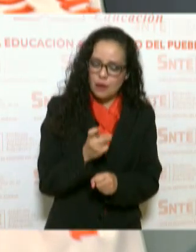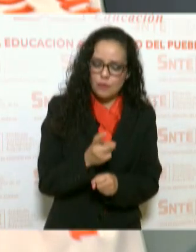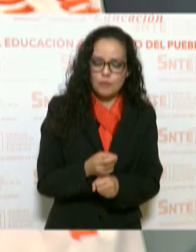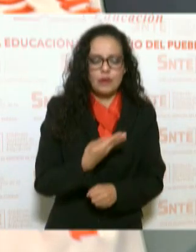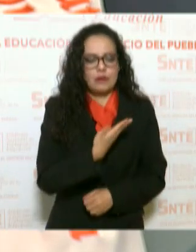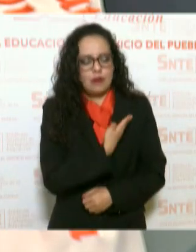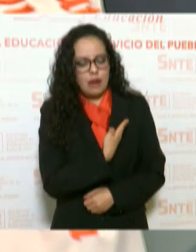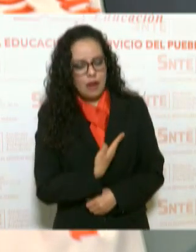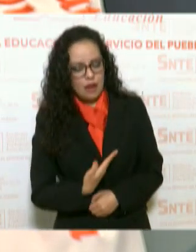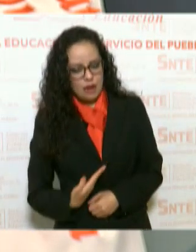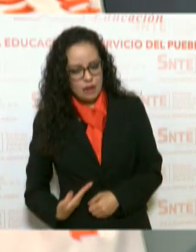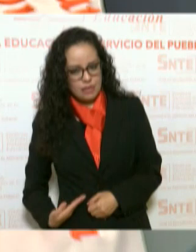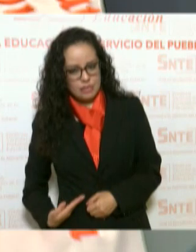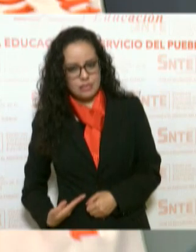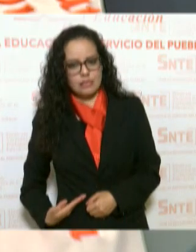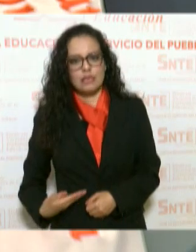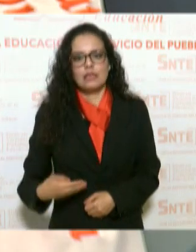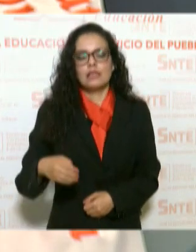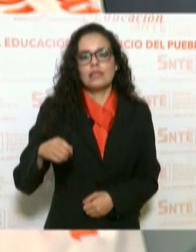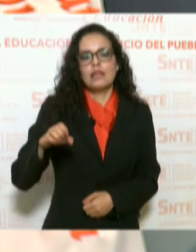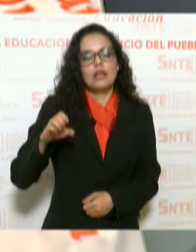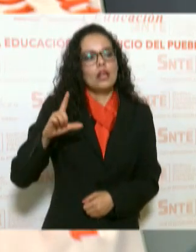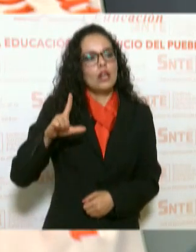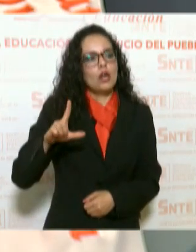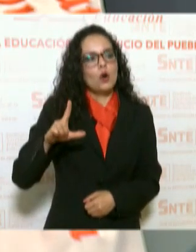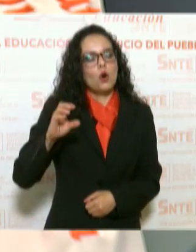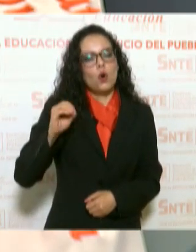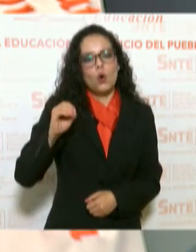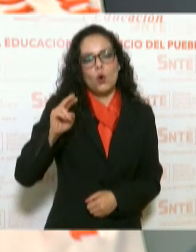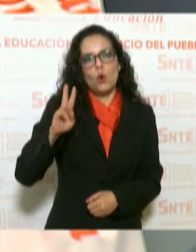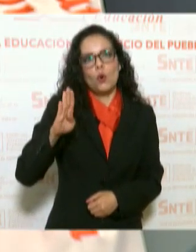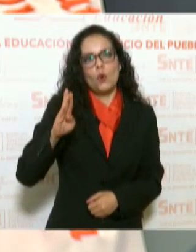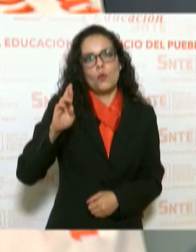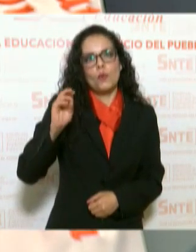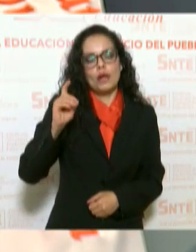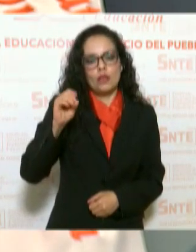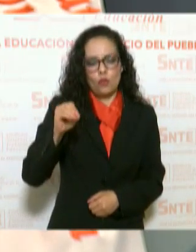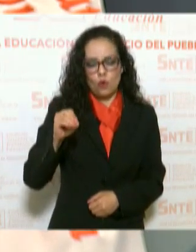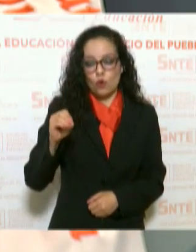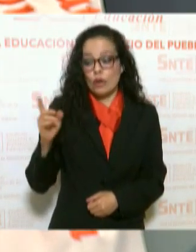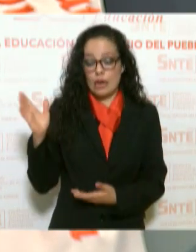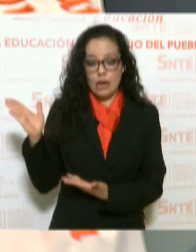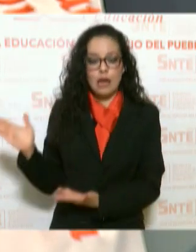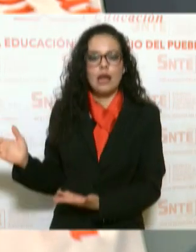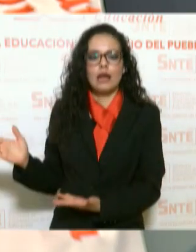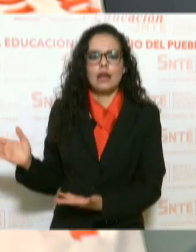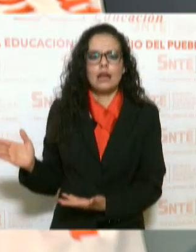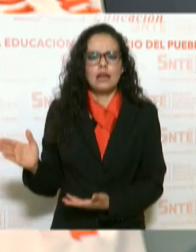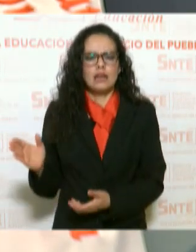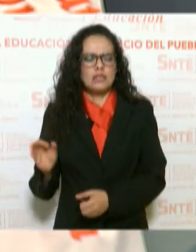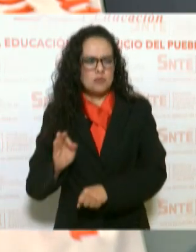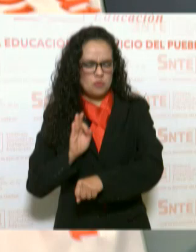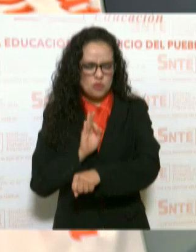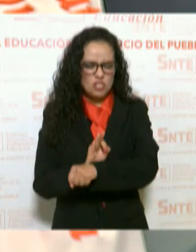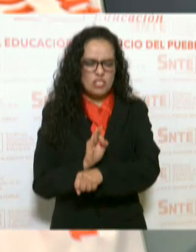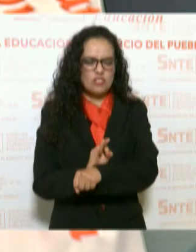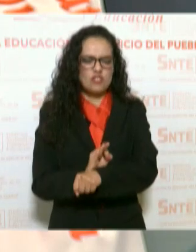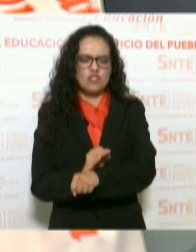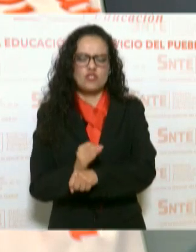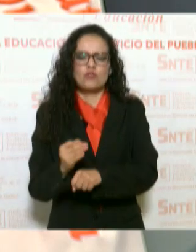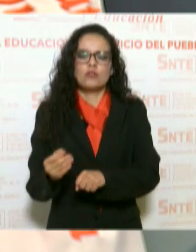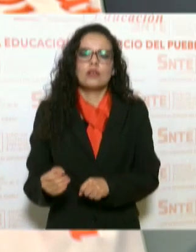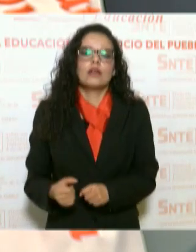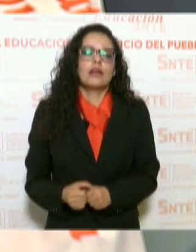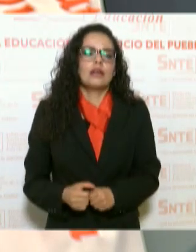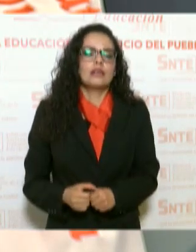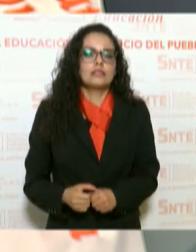Obrador, un presidente demócrata, férreo defensor de la escuela pública y un